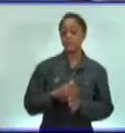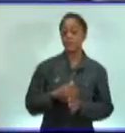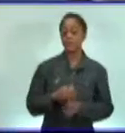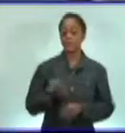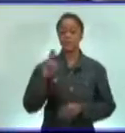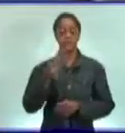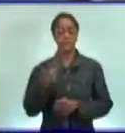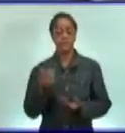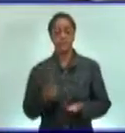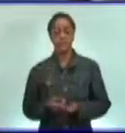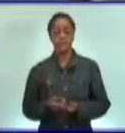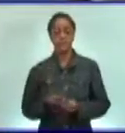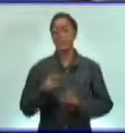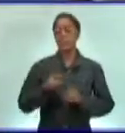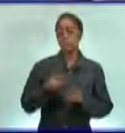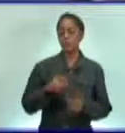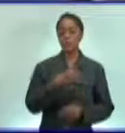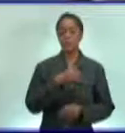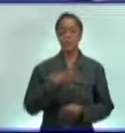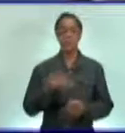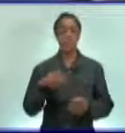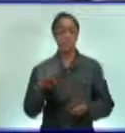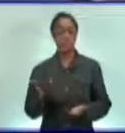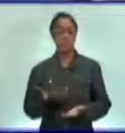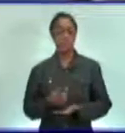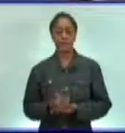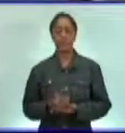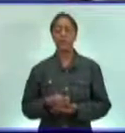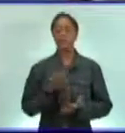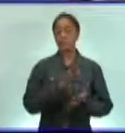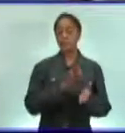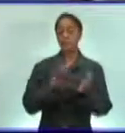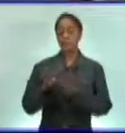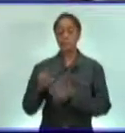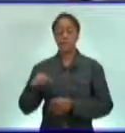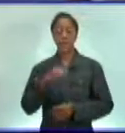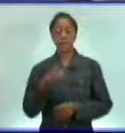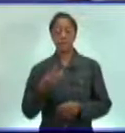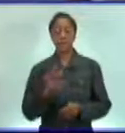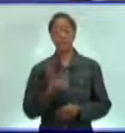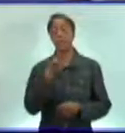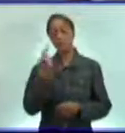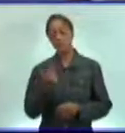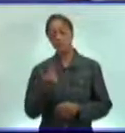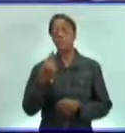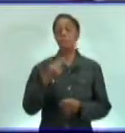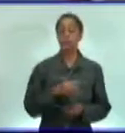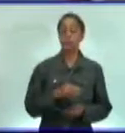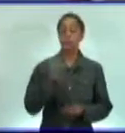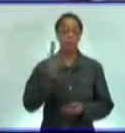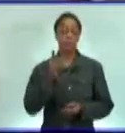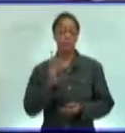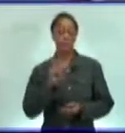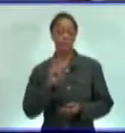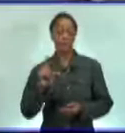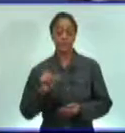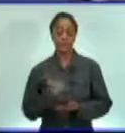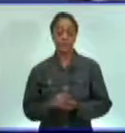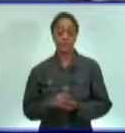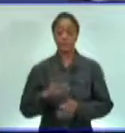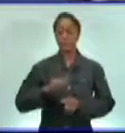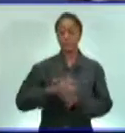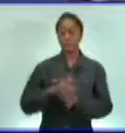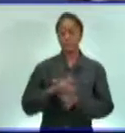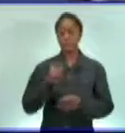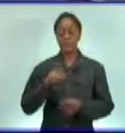unidad, los tipos de células que existen, clasificar los organismos en unicelulares y pluricelulares, las